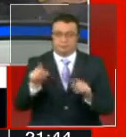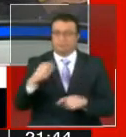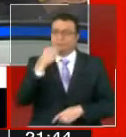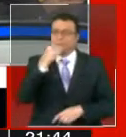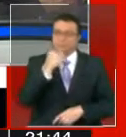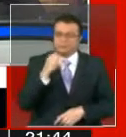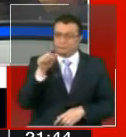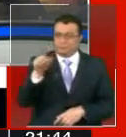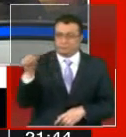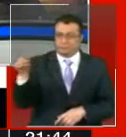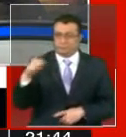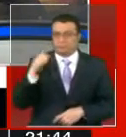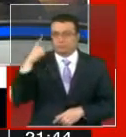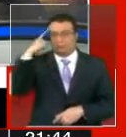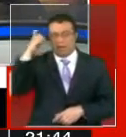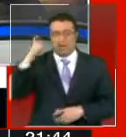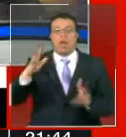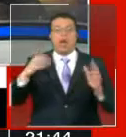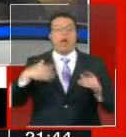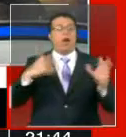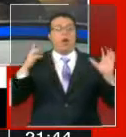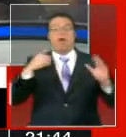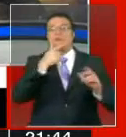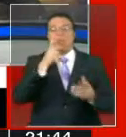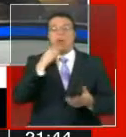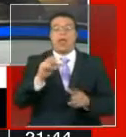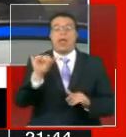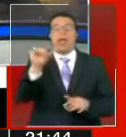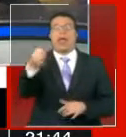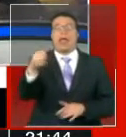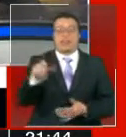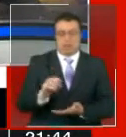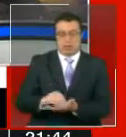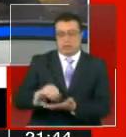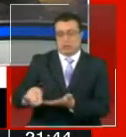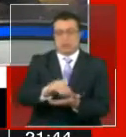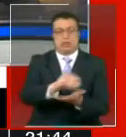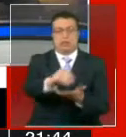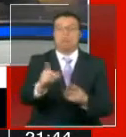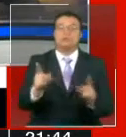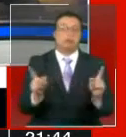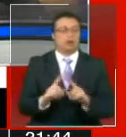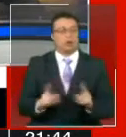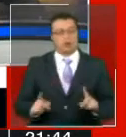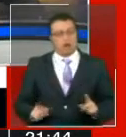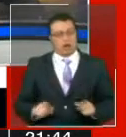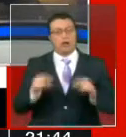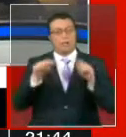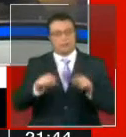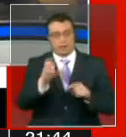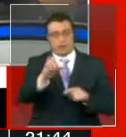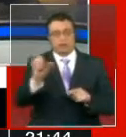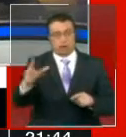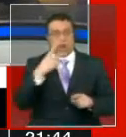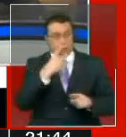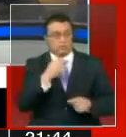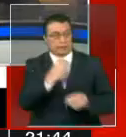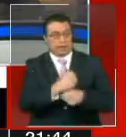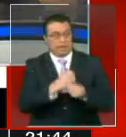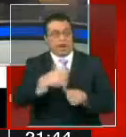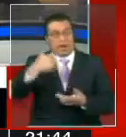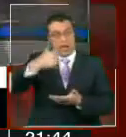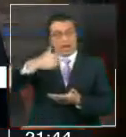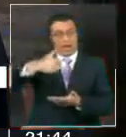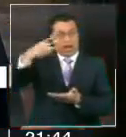equivocan los que creen que es llegar, esto es un tablero de ajedrez. La gente cada vez valora más la labor del alcalde,